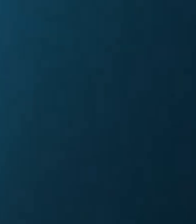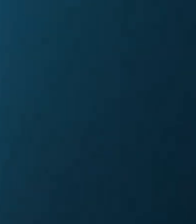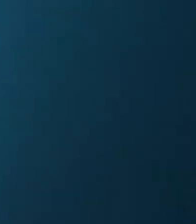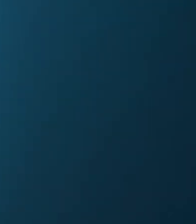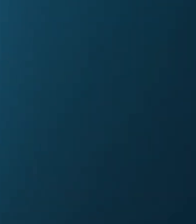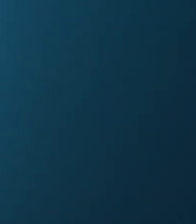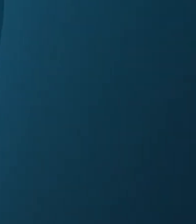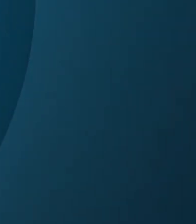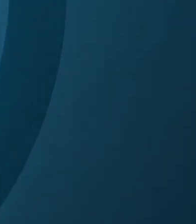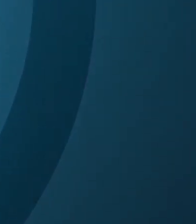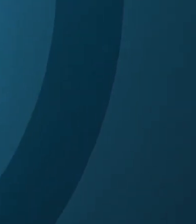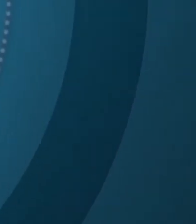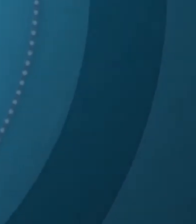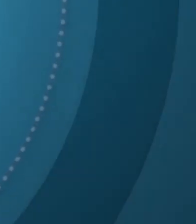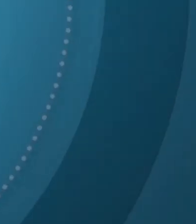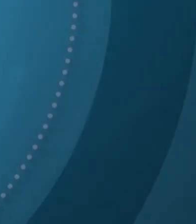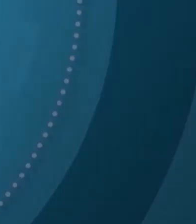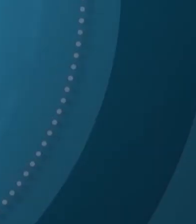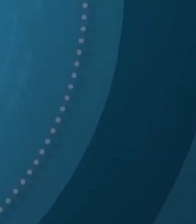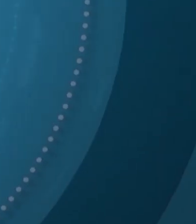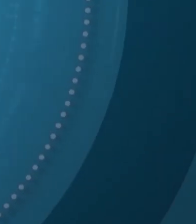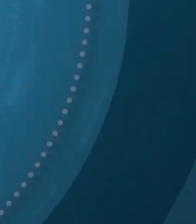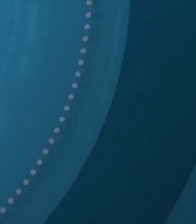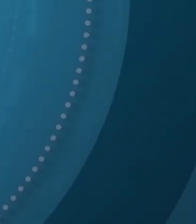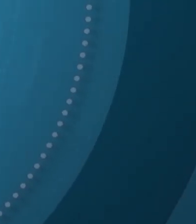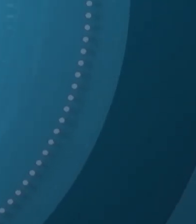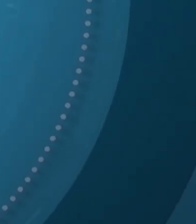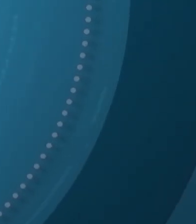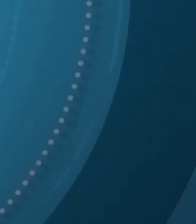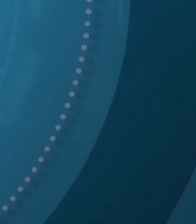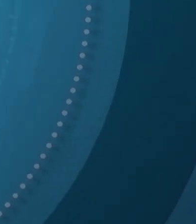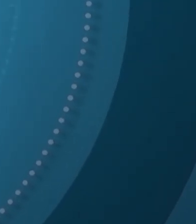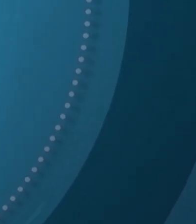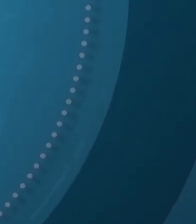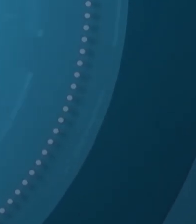Gracias. Gracias. Gracias. Gracias. Gracias. Gracias. Gracias.